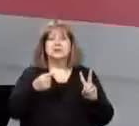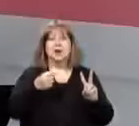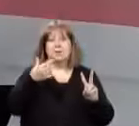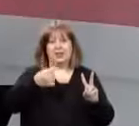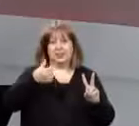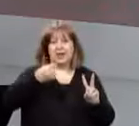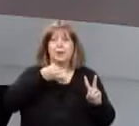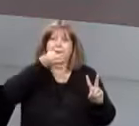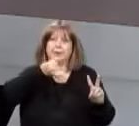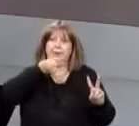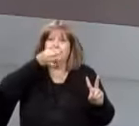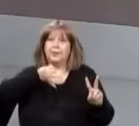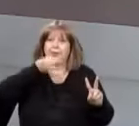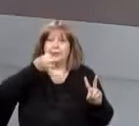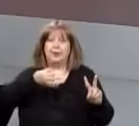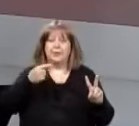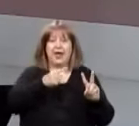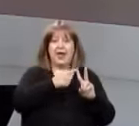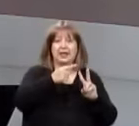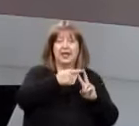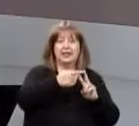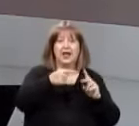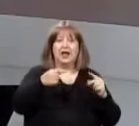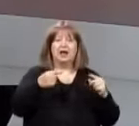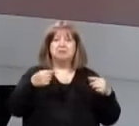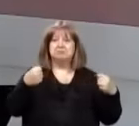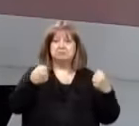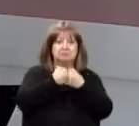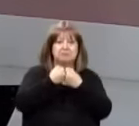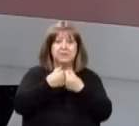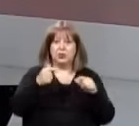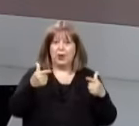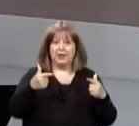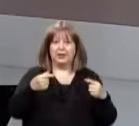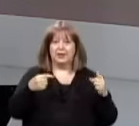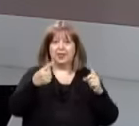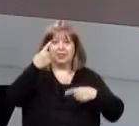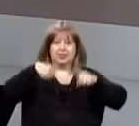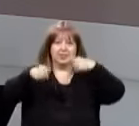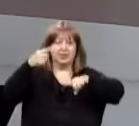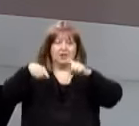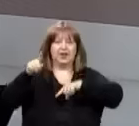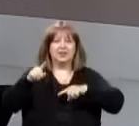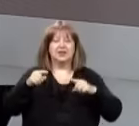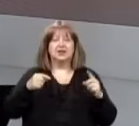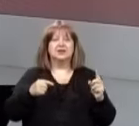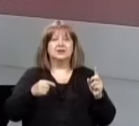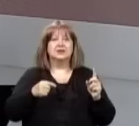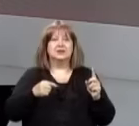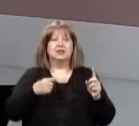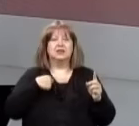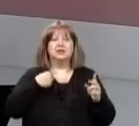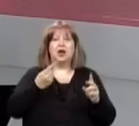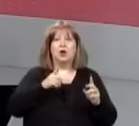en realidad no coincidía, ¿no? Una con la otra, y además lo que realmente se manifestaban en las entradas a